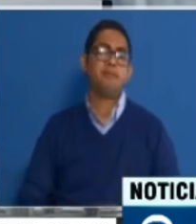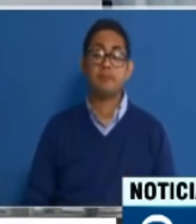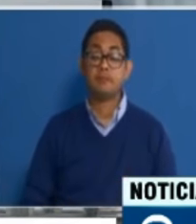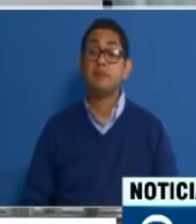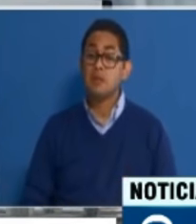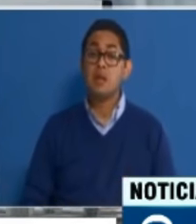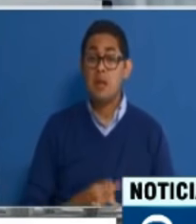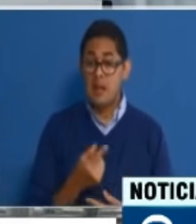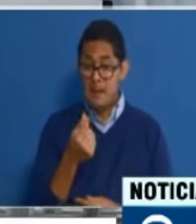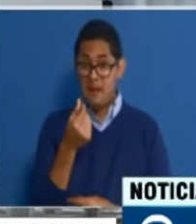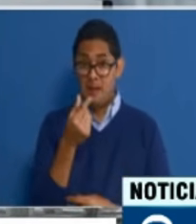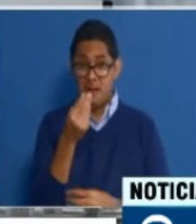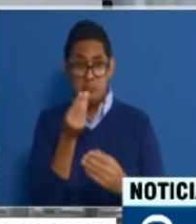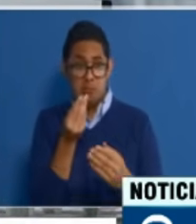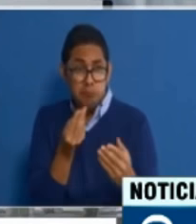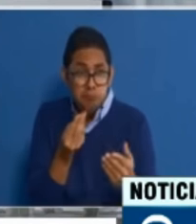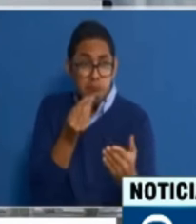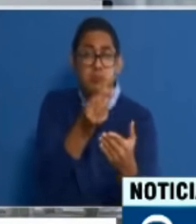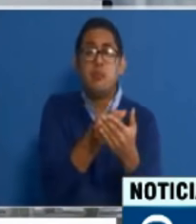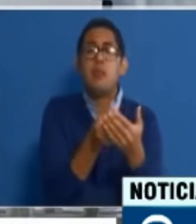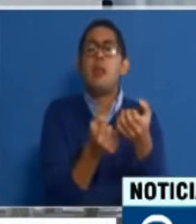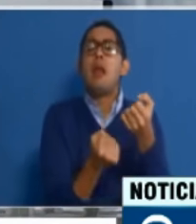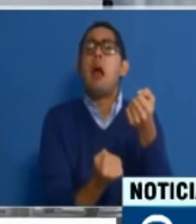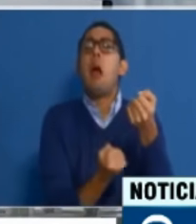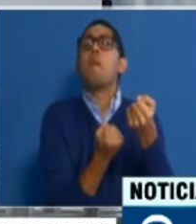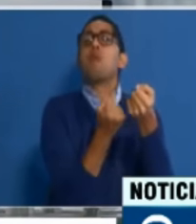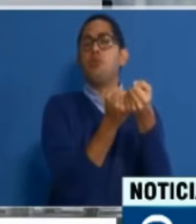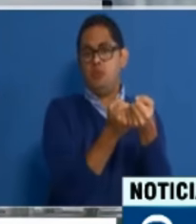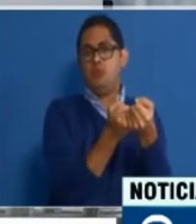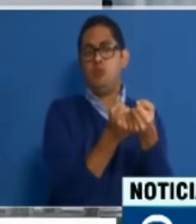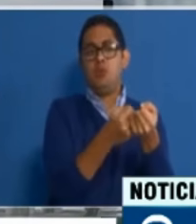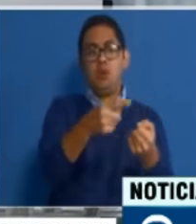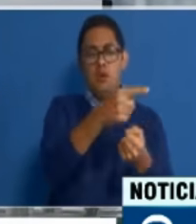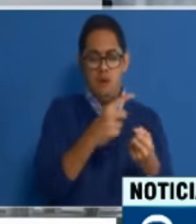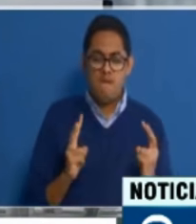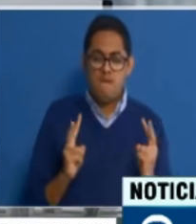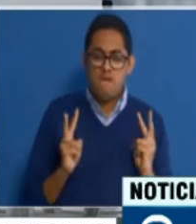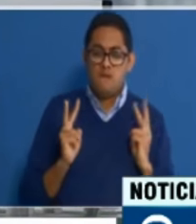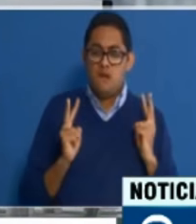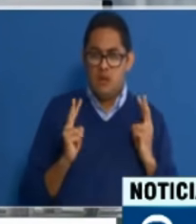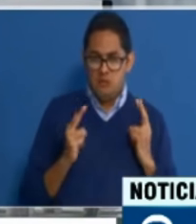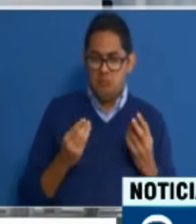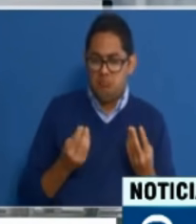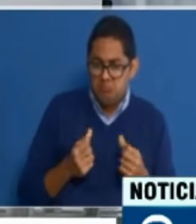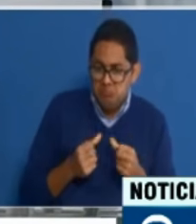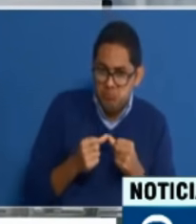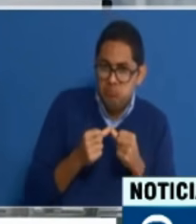Esto representa un alivio para la subsistencia. Básicamente es un alivio.